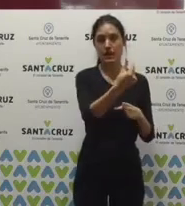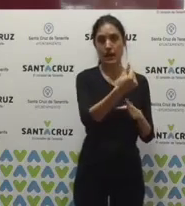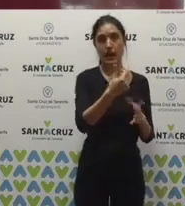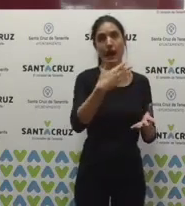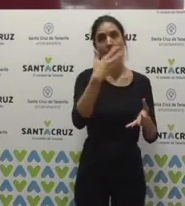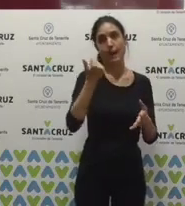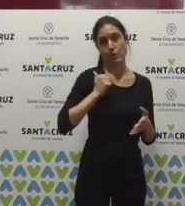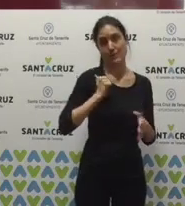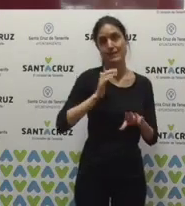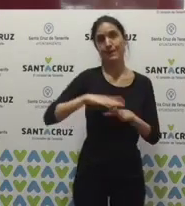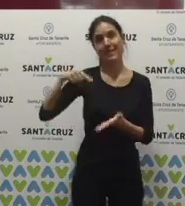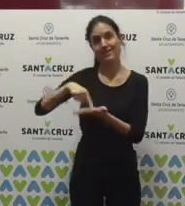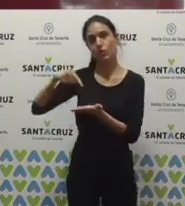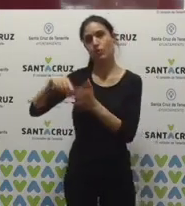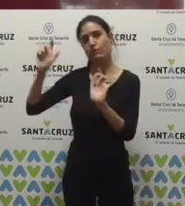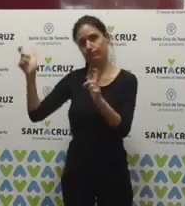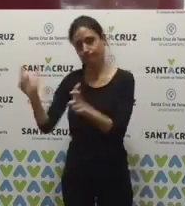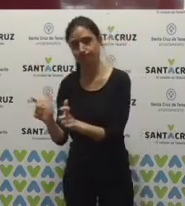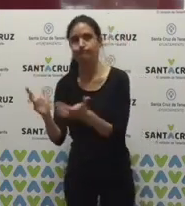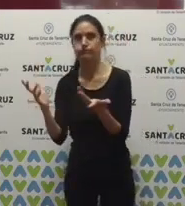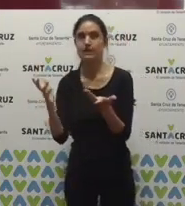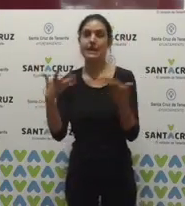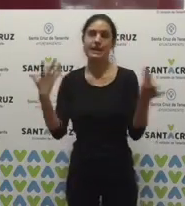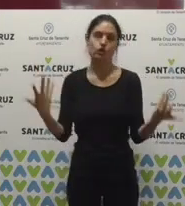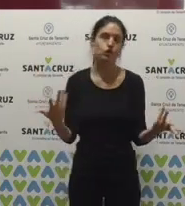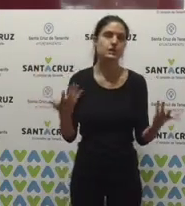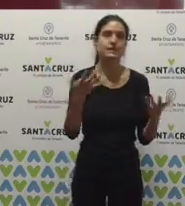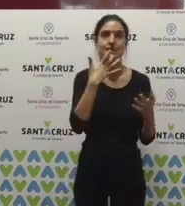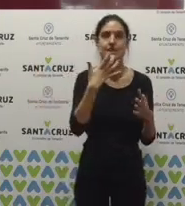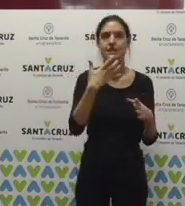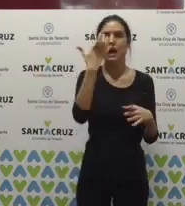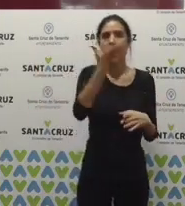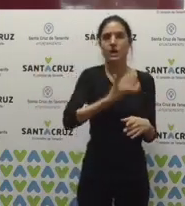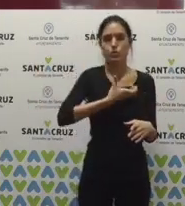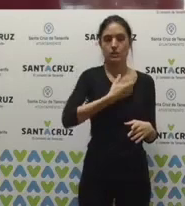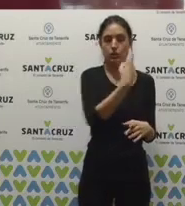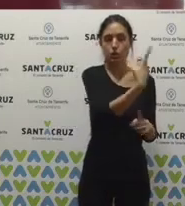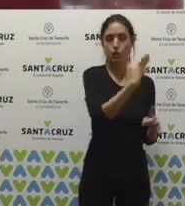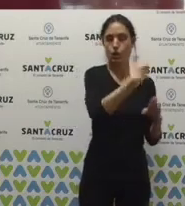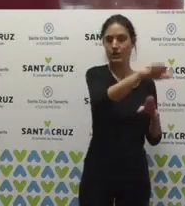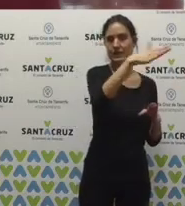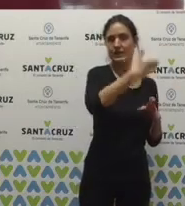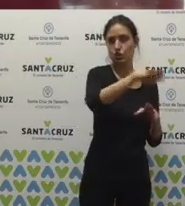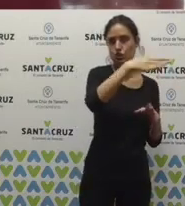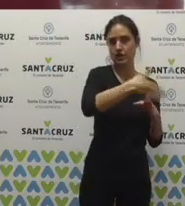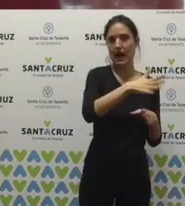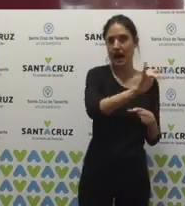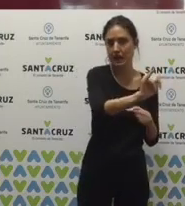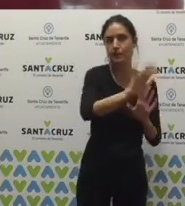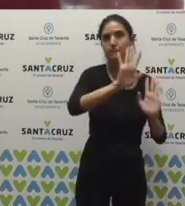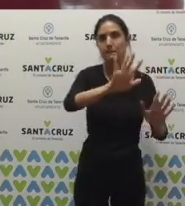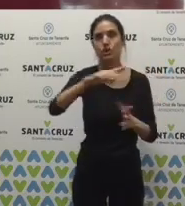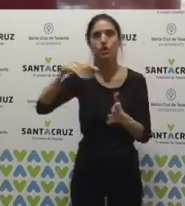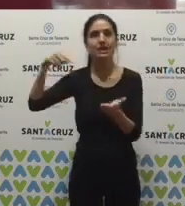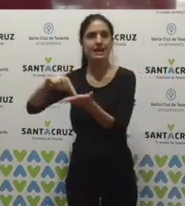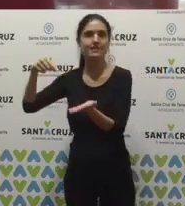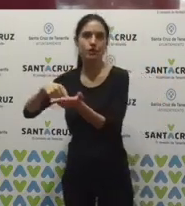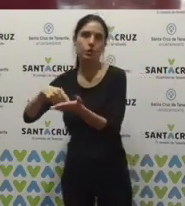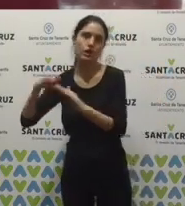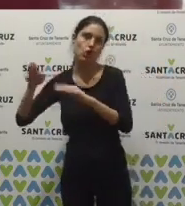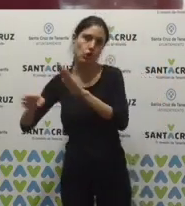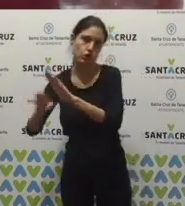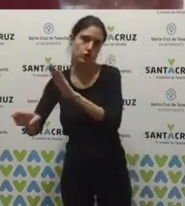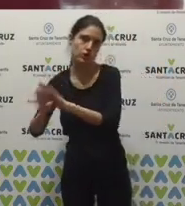no hay tantos y claro es injusto que un ayuntamiento tenga remanente de tesorería y se mantenga la deuda y puede utilizar el remanente pero